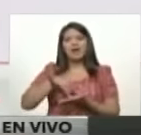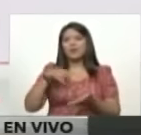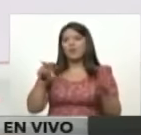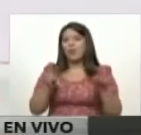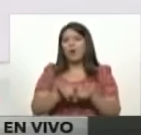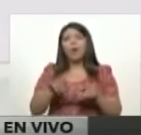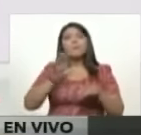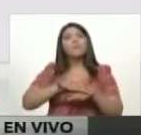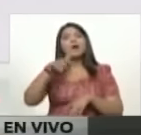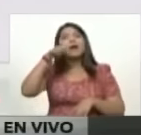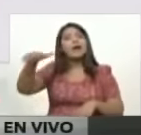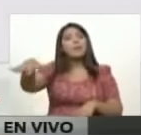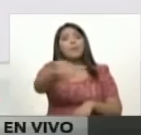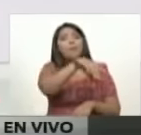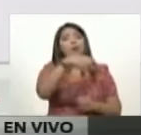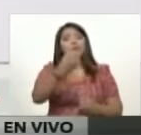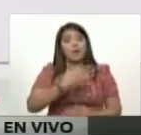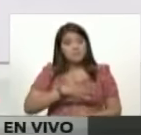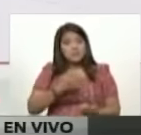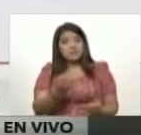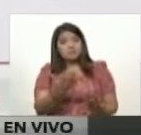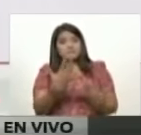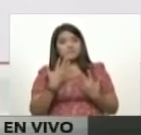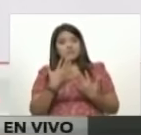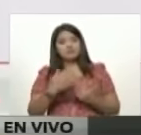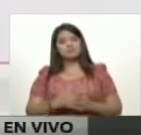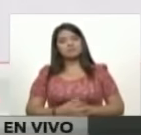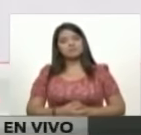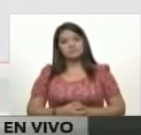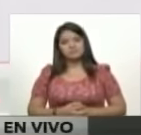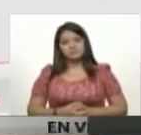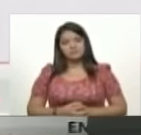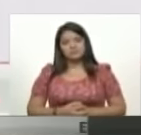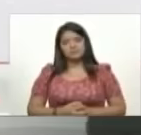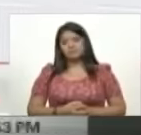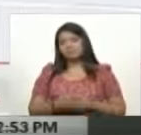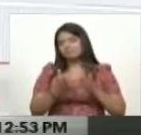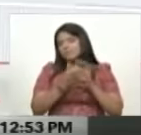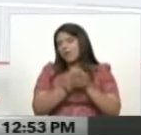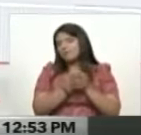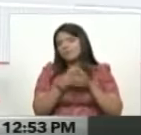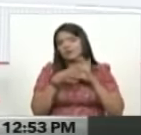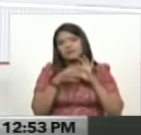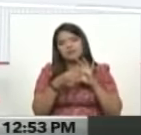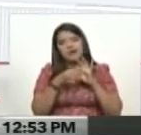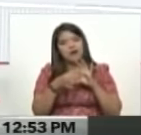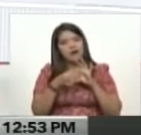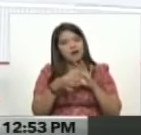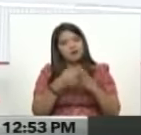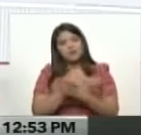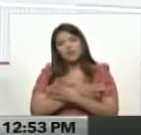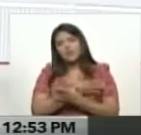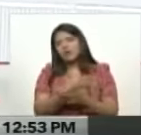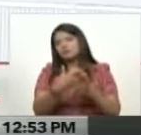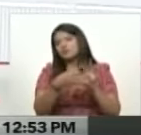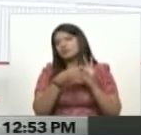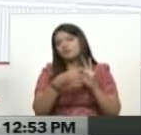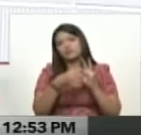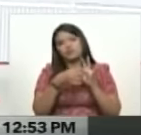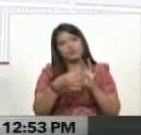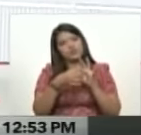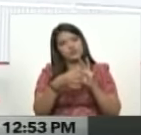ese pueblo me brindó a mí una gran amistad, me brindó toda la